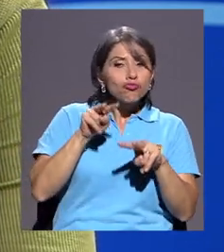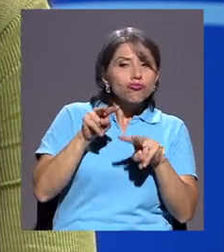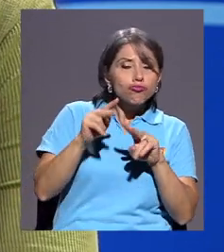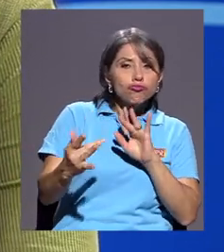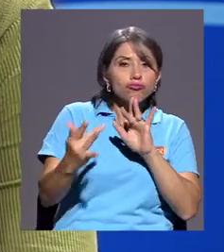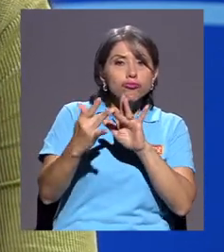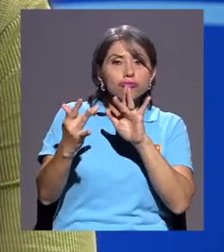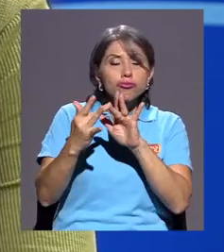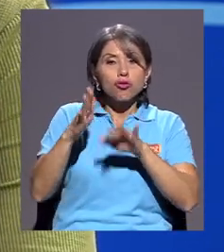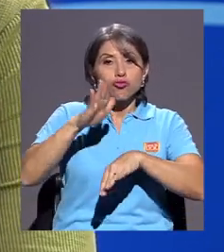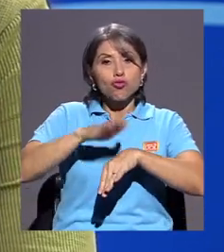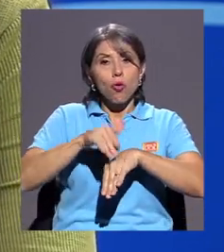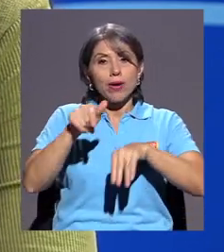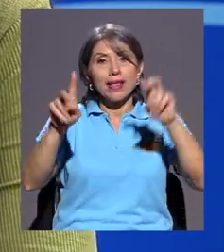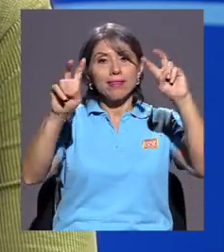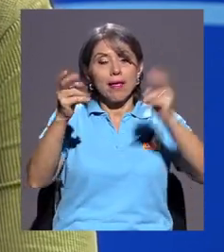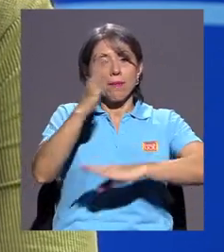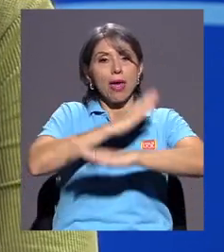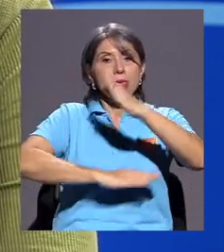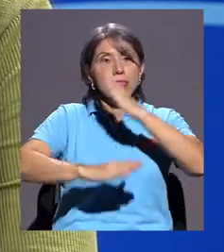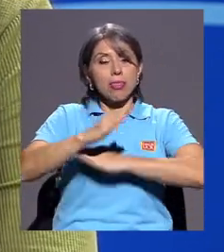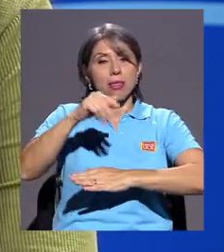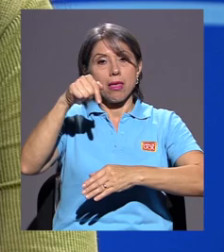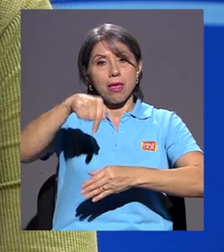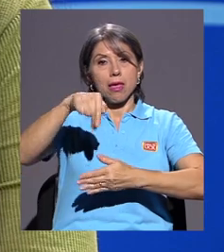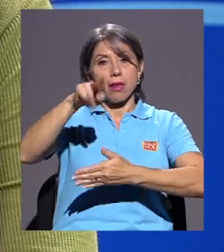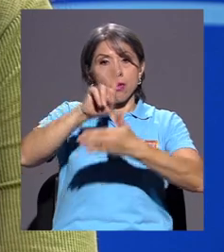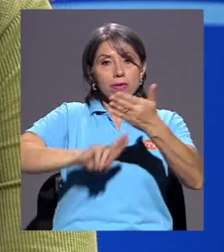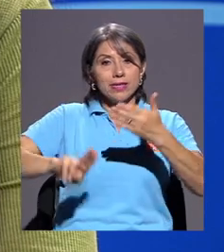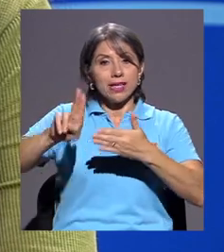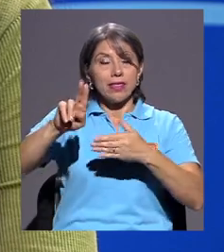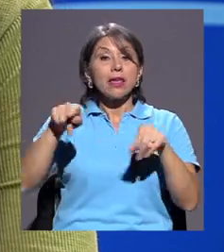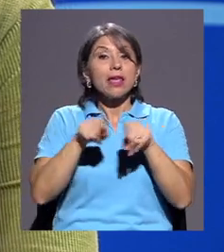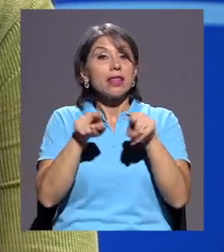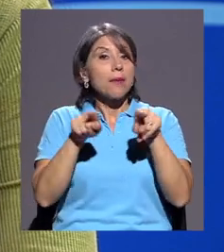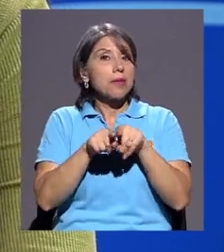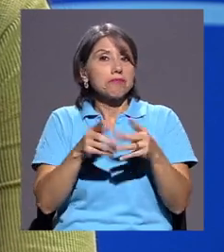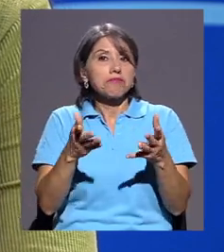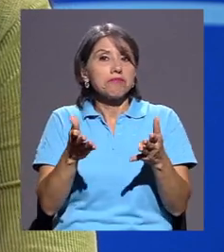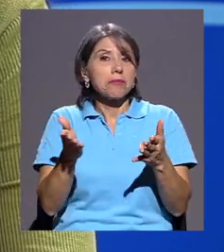estudiantes y demás acerca del tema en la universidad. Y además en